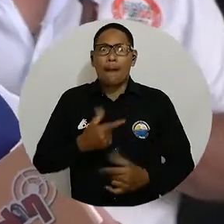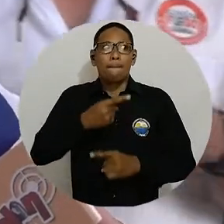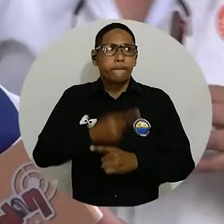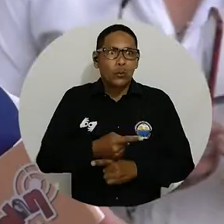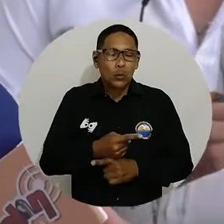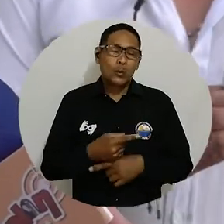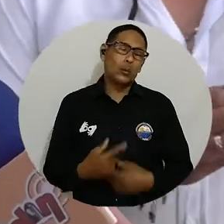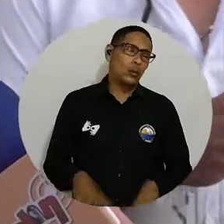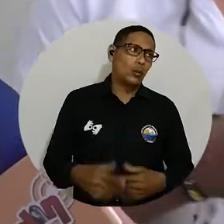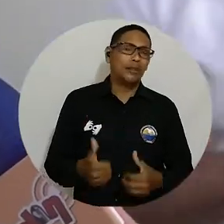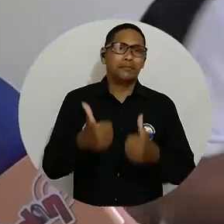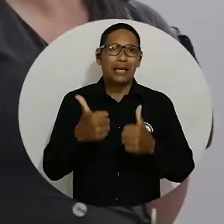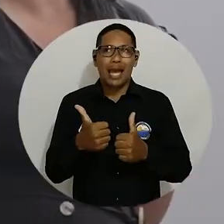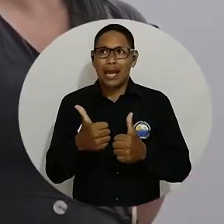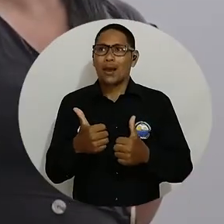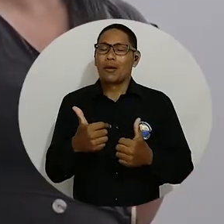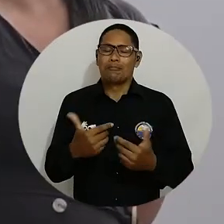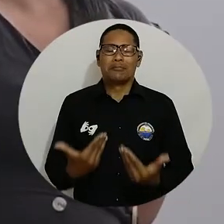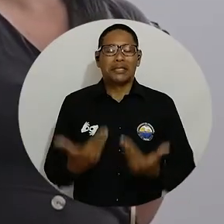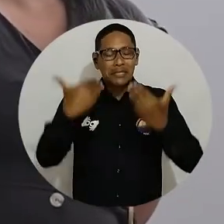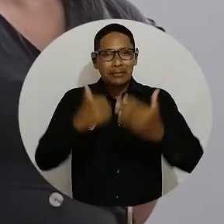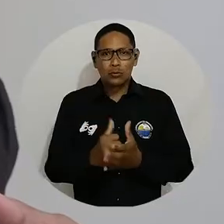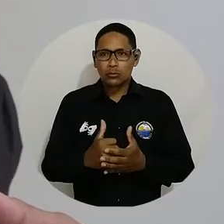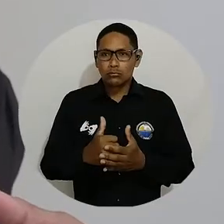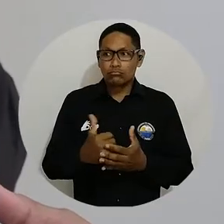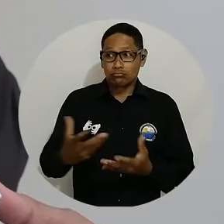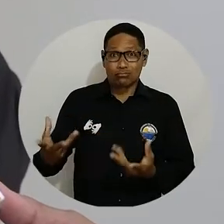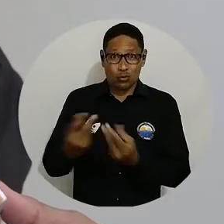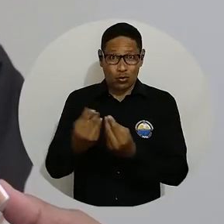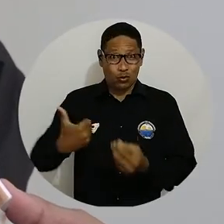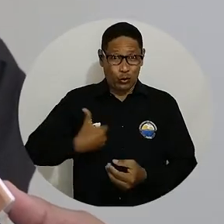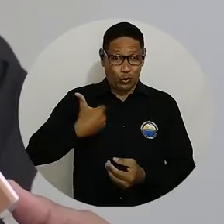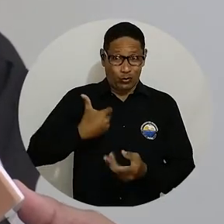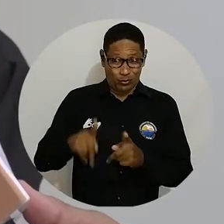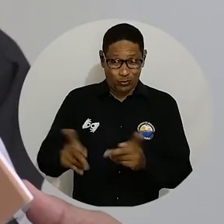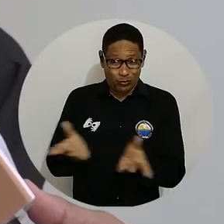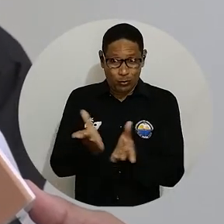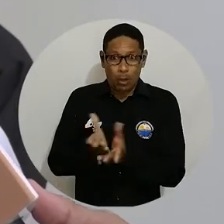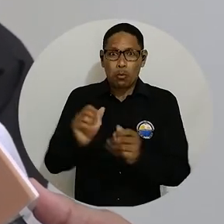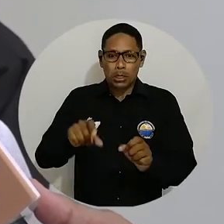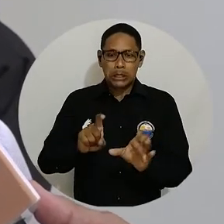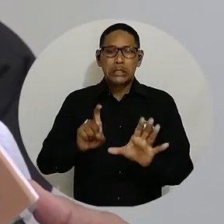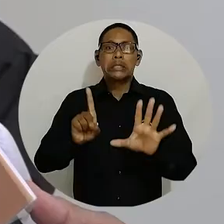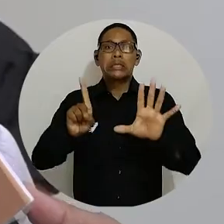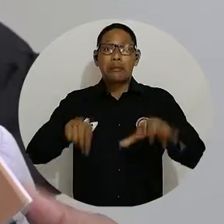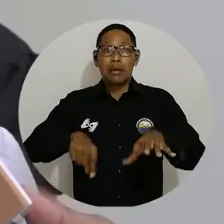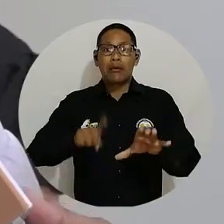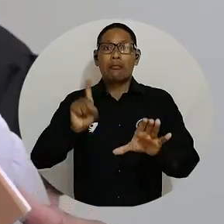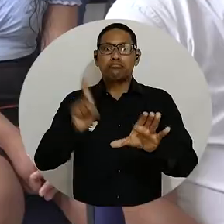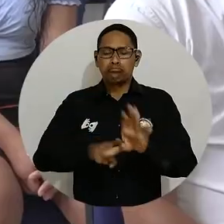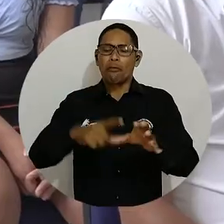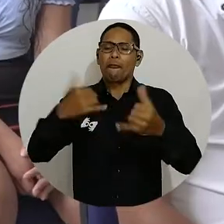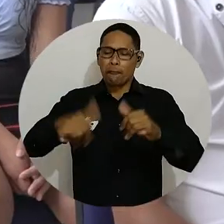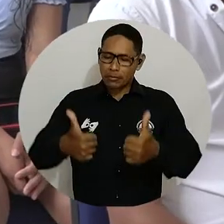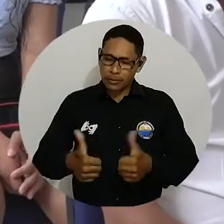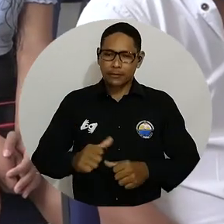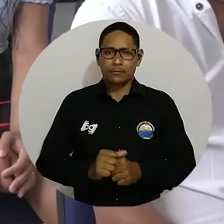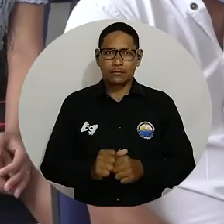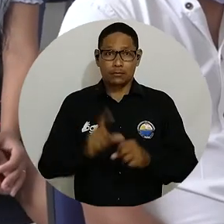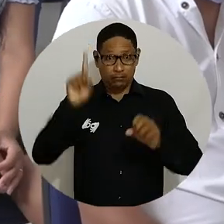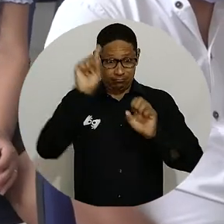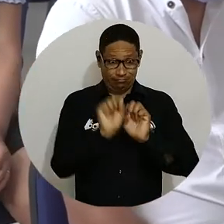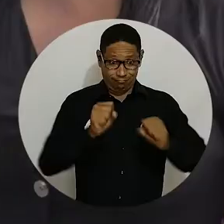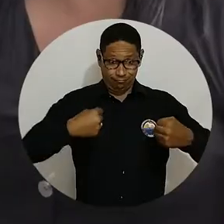Y bueno, ese es el deber cumplido por ahora para que los estudiantes terminen su semestre sin ningún problema. Con esta